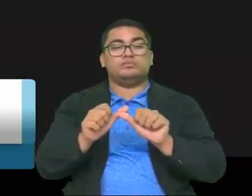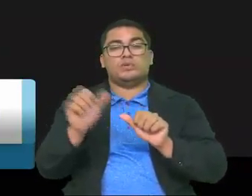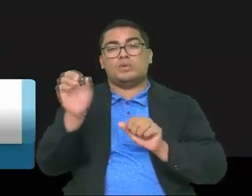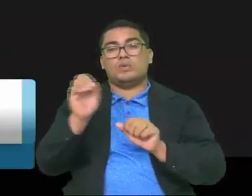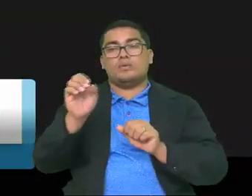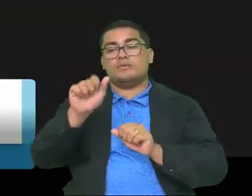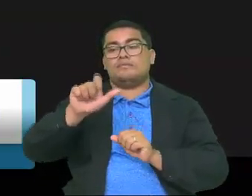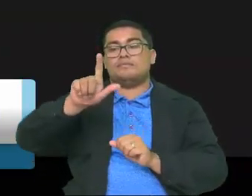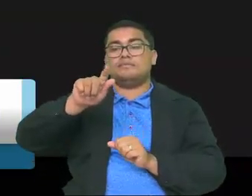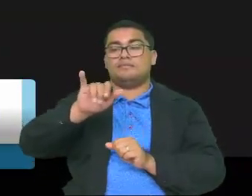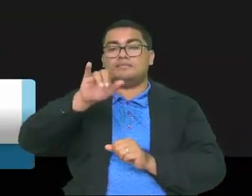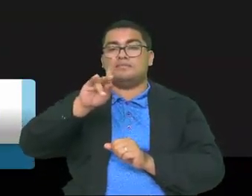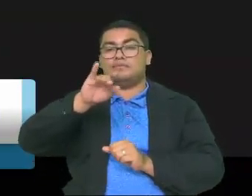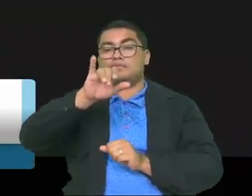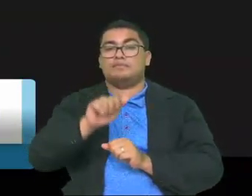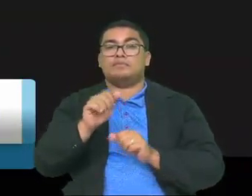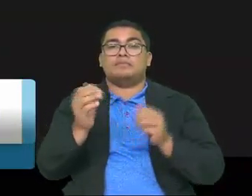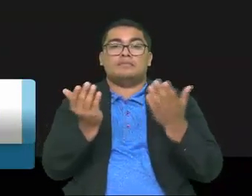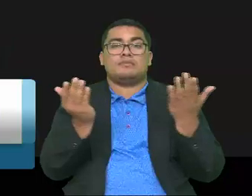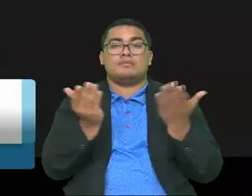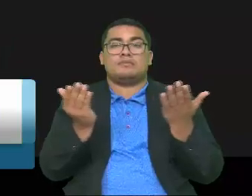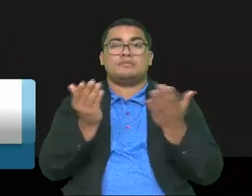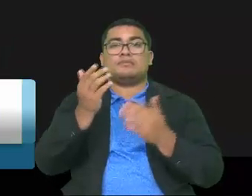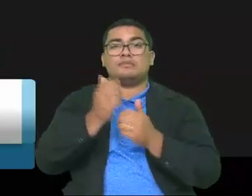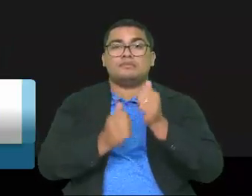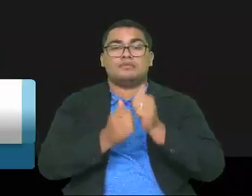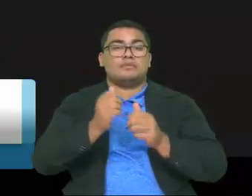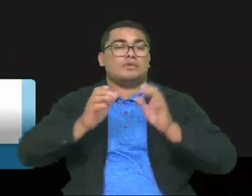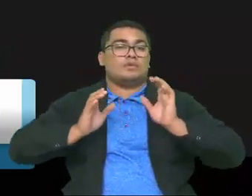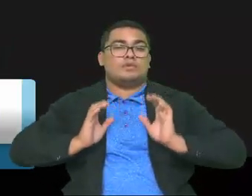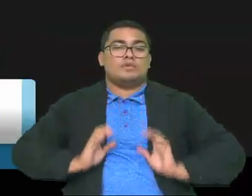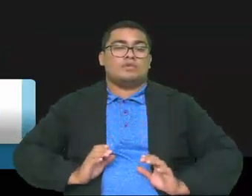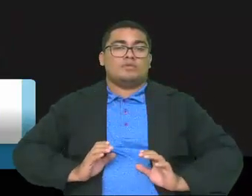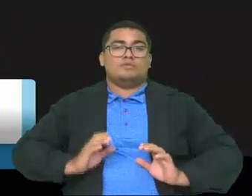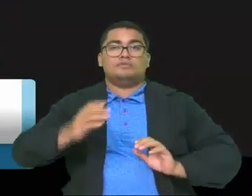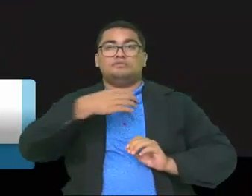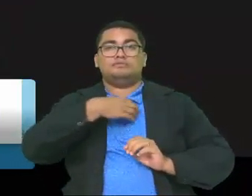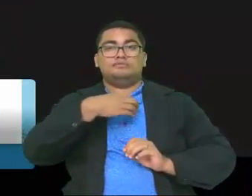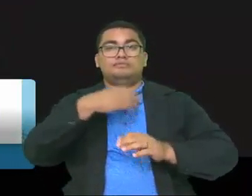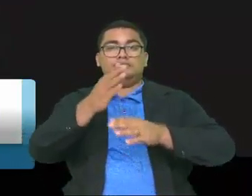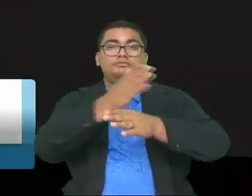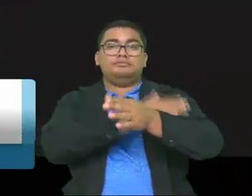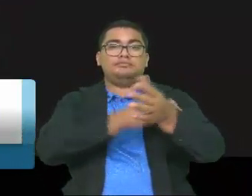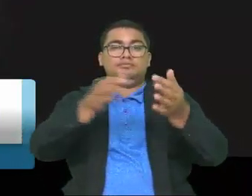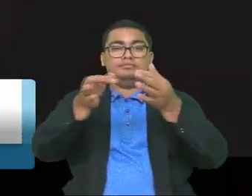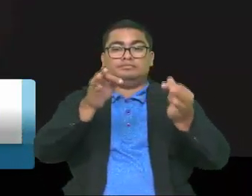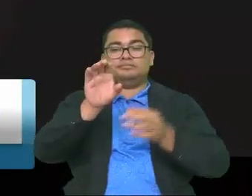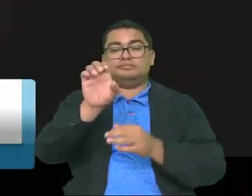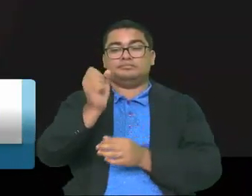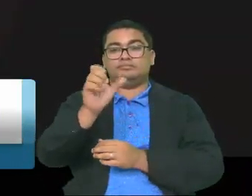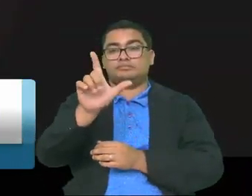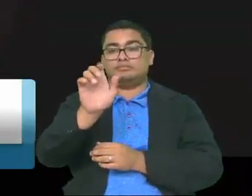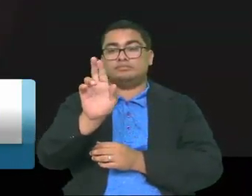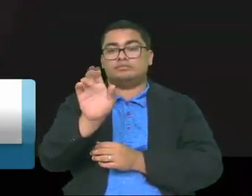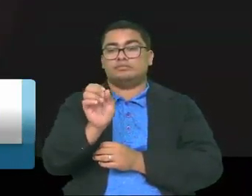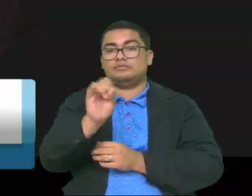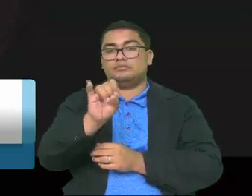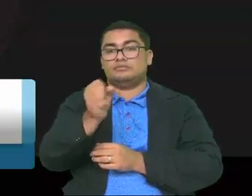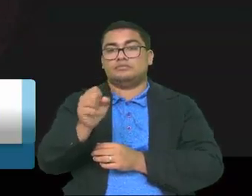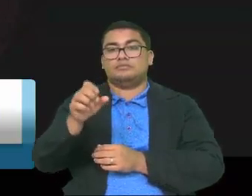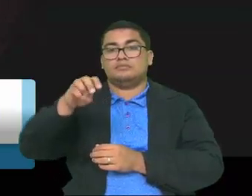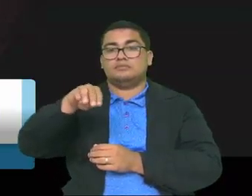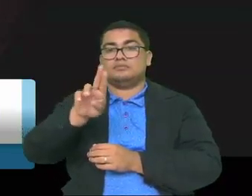ya sea destello, ya sea que ven una lucecita, ya sea que ven una sombrita, porque puede quedar ese